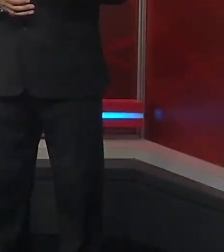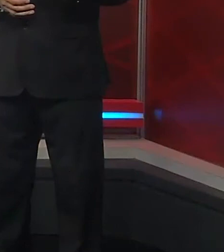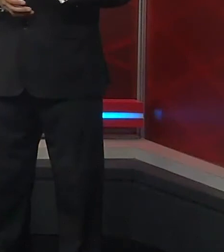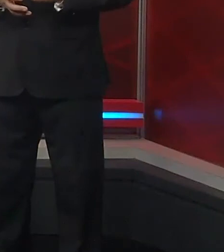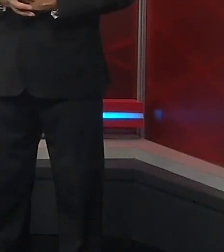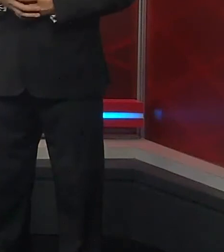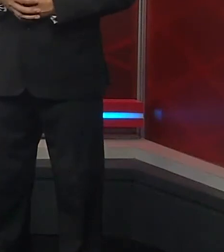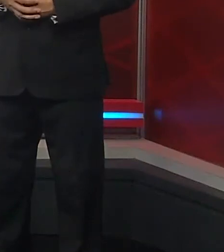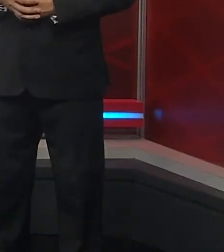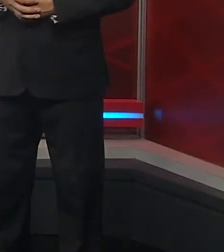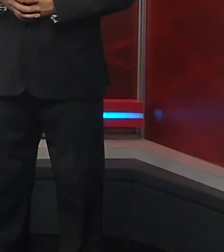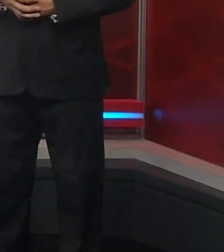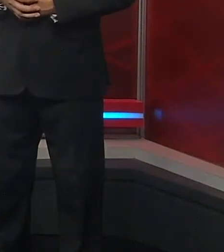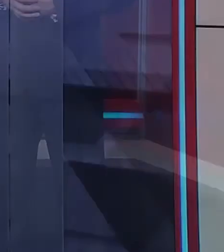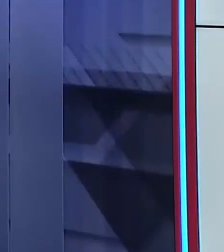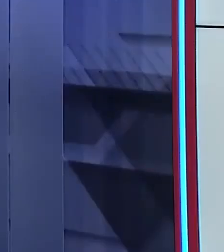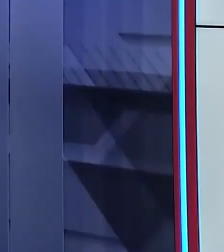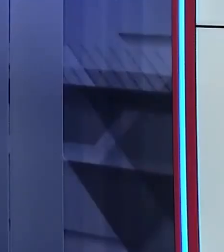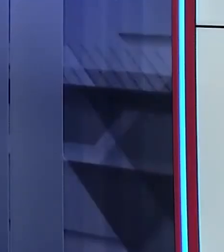¿Necesitas ayuda?